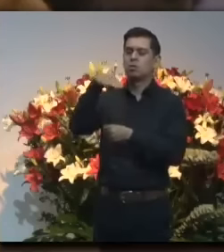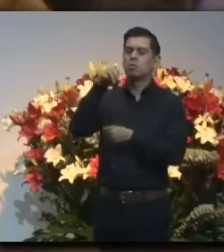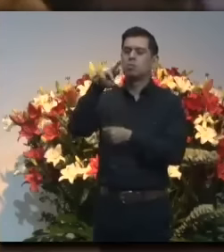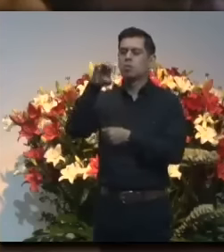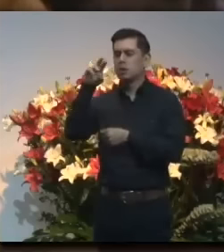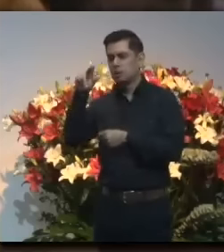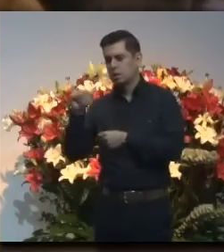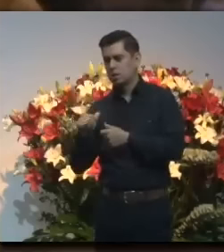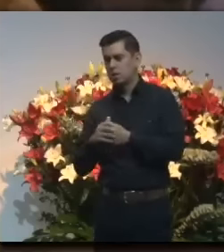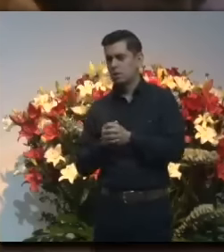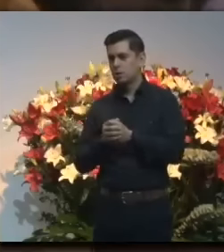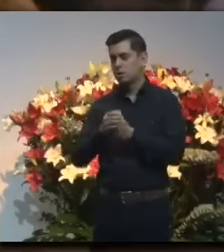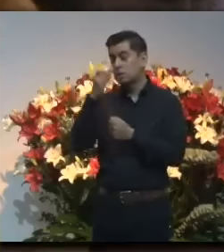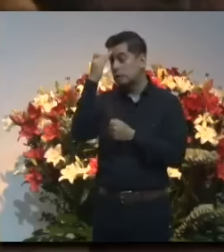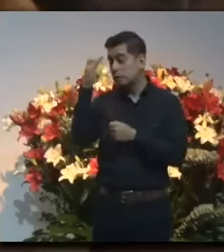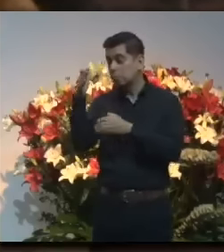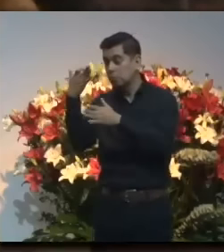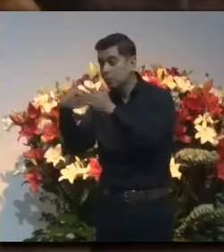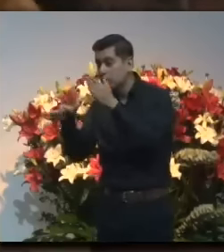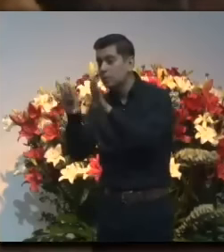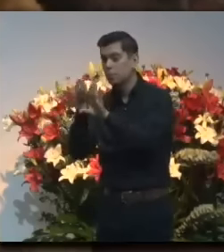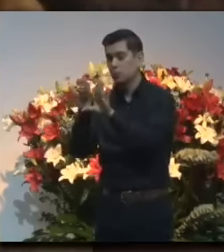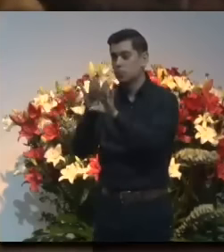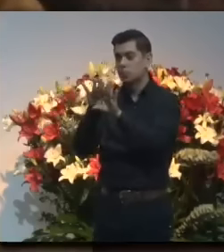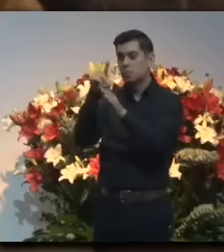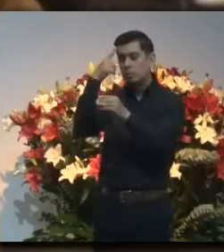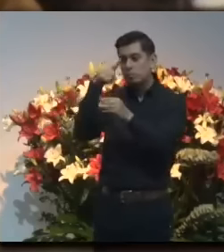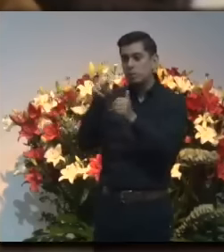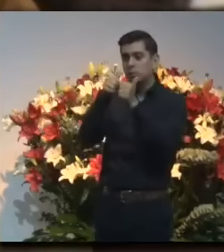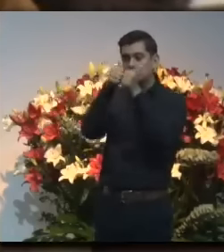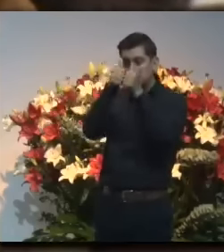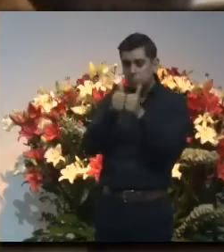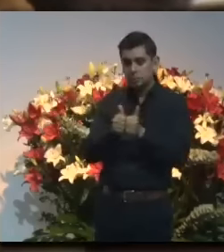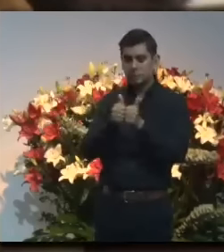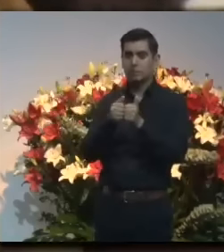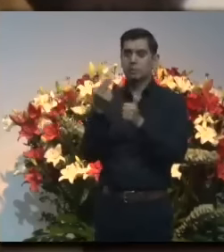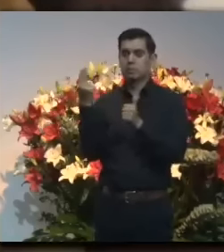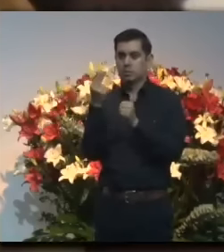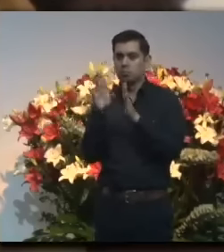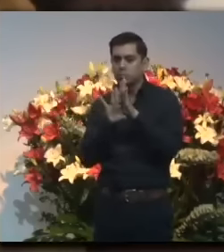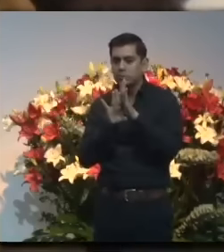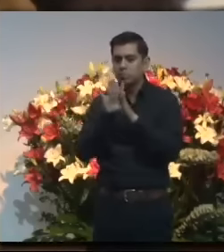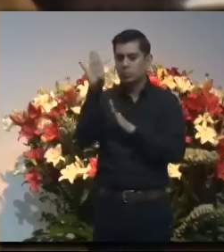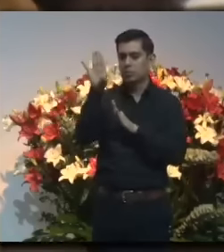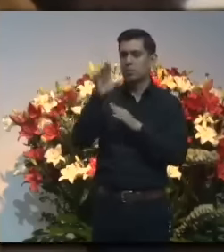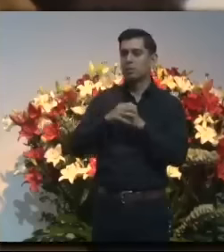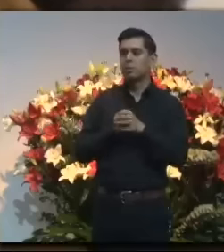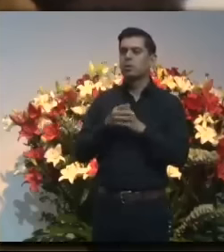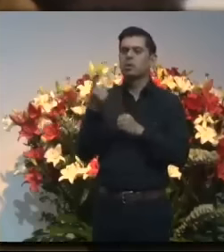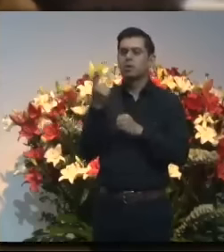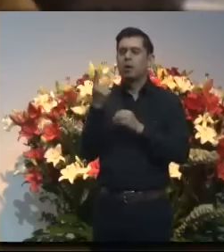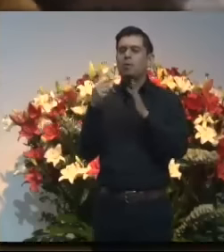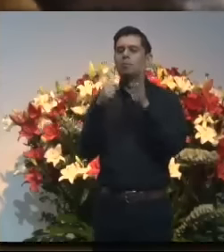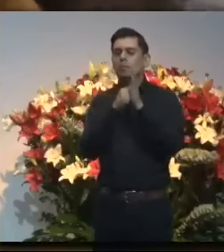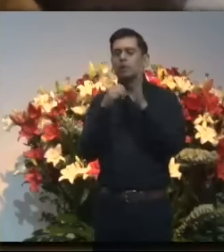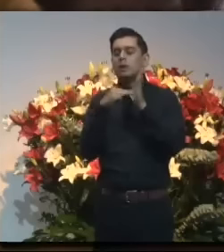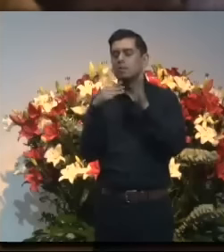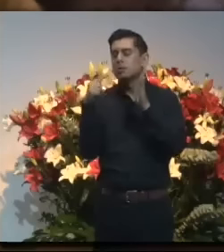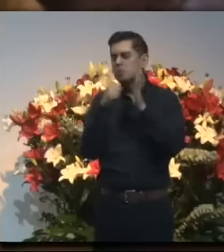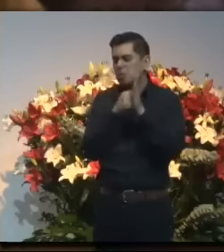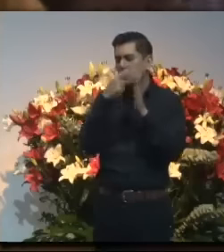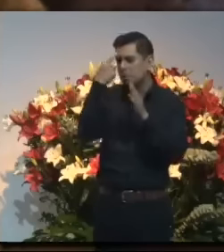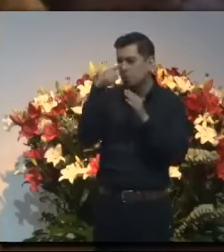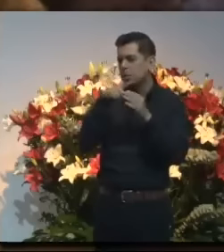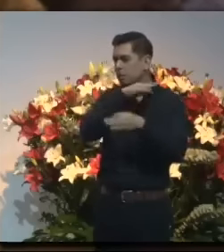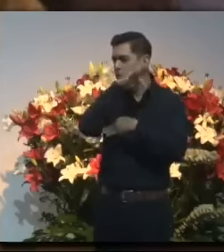estrategia va a manejar en el tiempo que queda de campaña para no seguir en este estancamiento y qué métodos usará para lograr todas sus metas de propuestas?